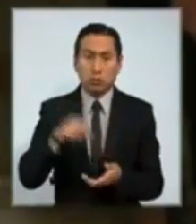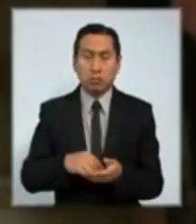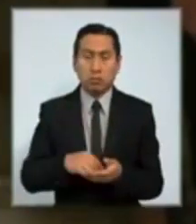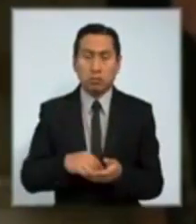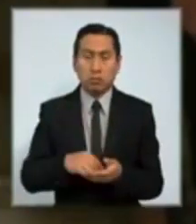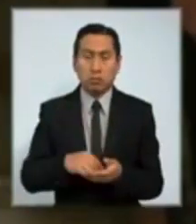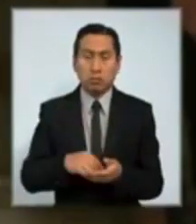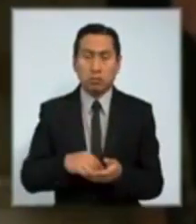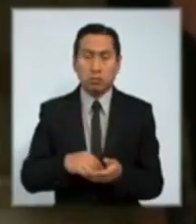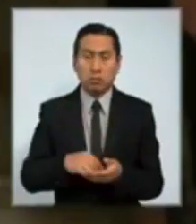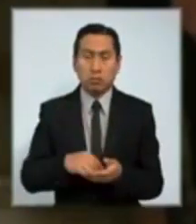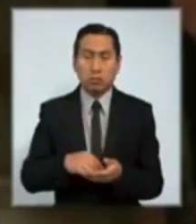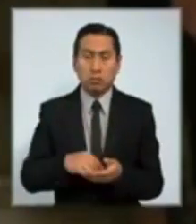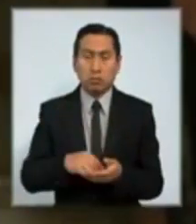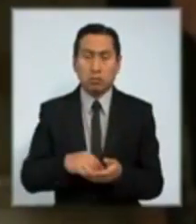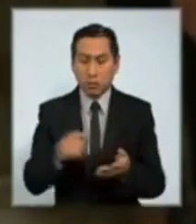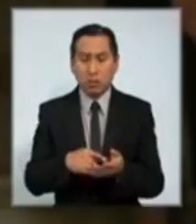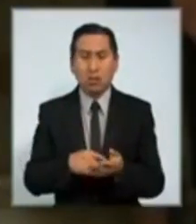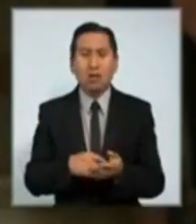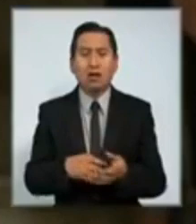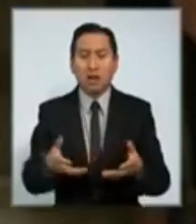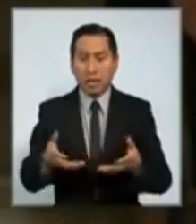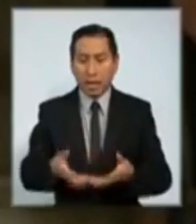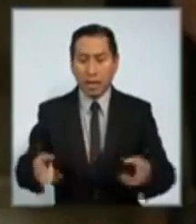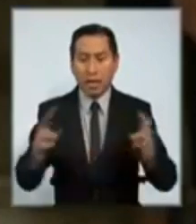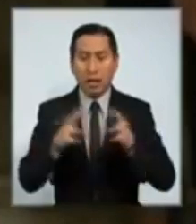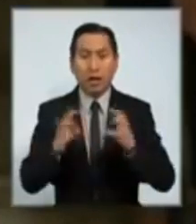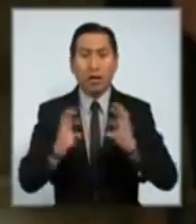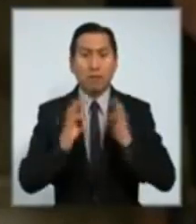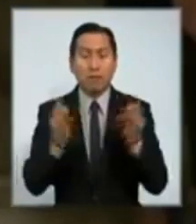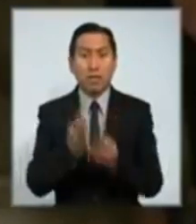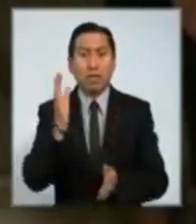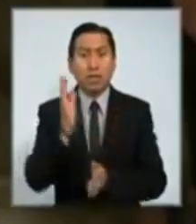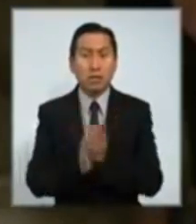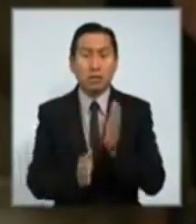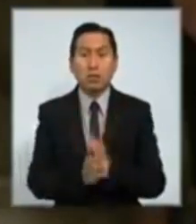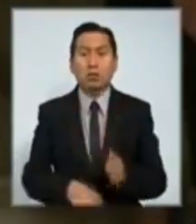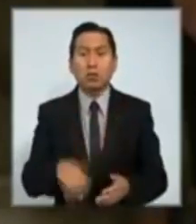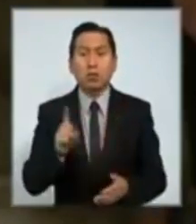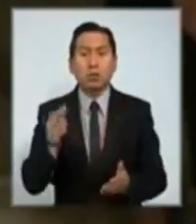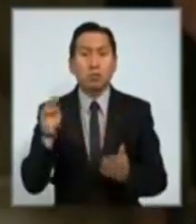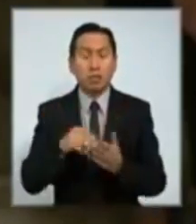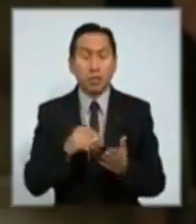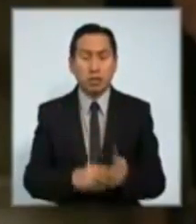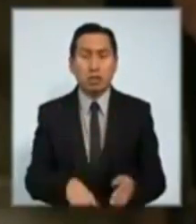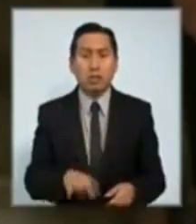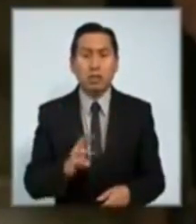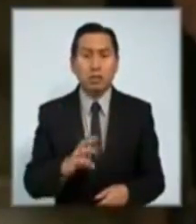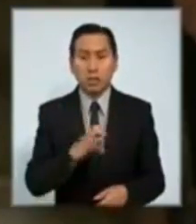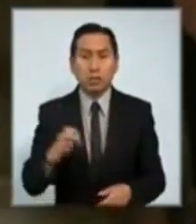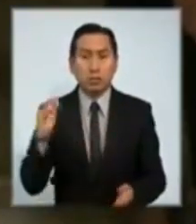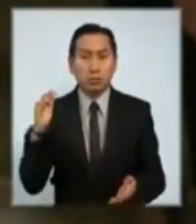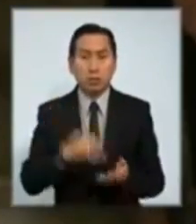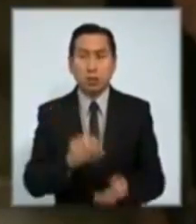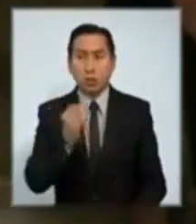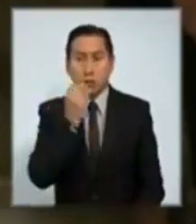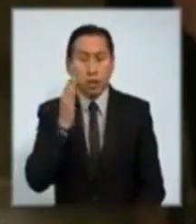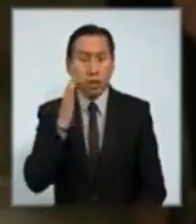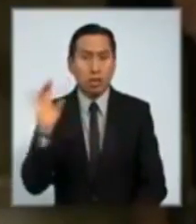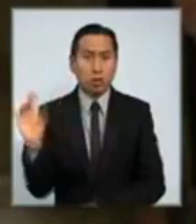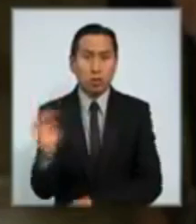repartir una canasta familiar gratuita a 1.600.000 hogares